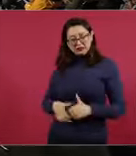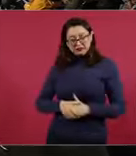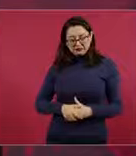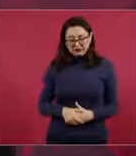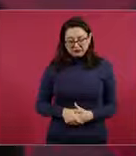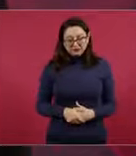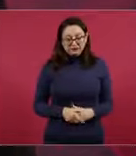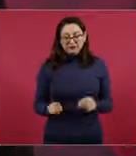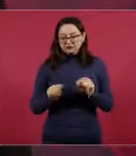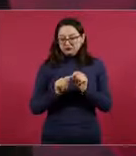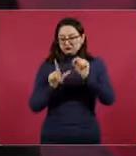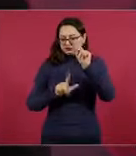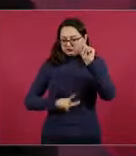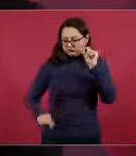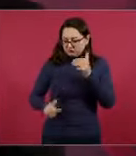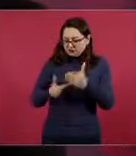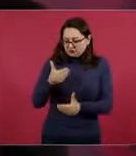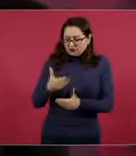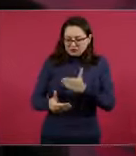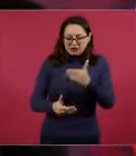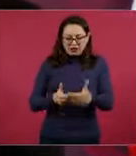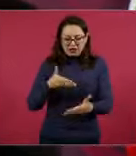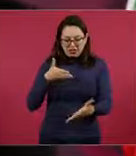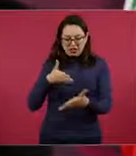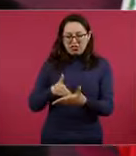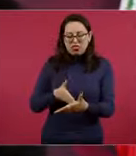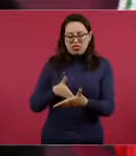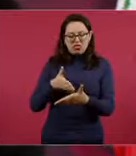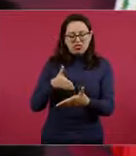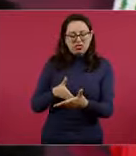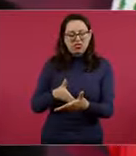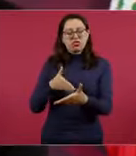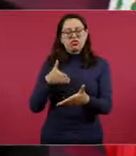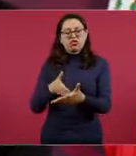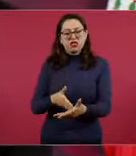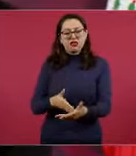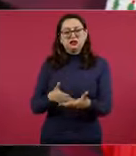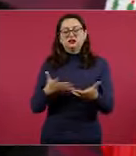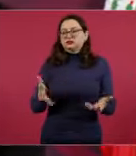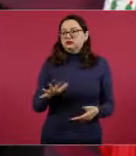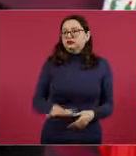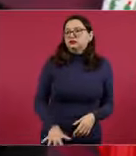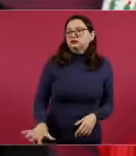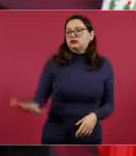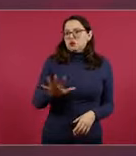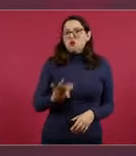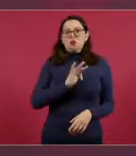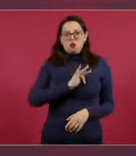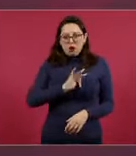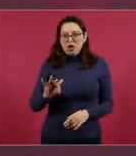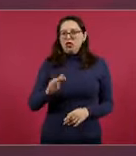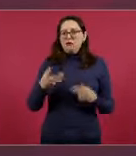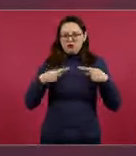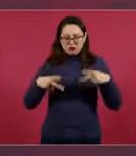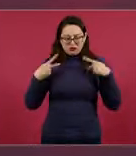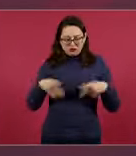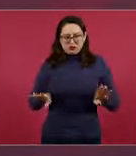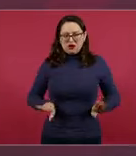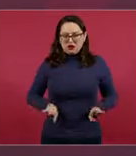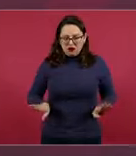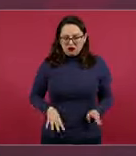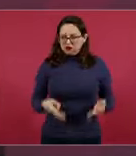impidiendo a México, con todo su potencial, con su pueblo bueno y trabajador,